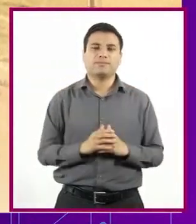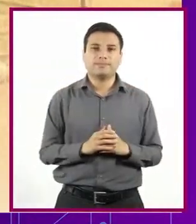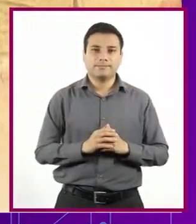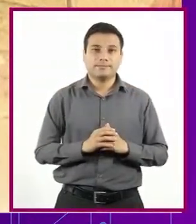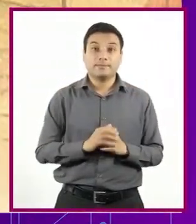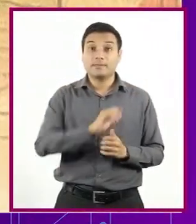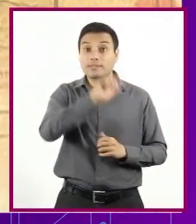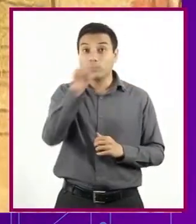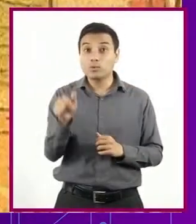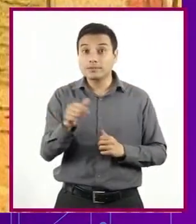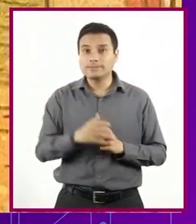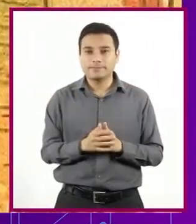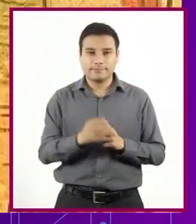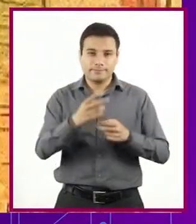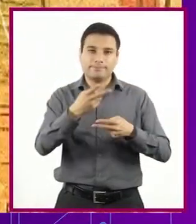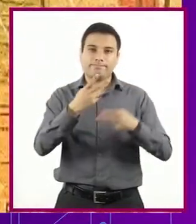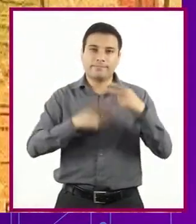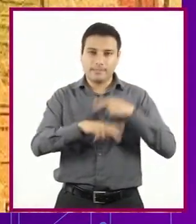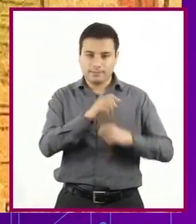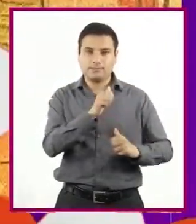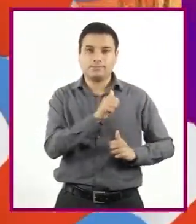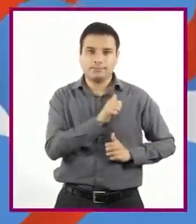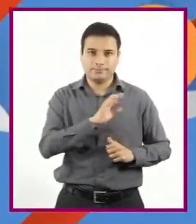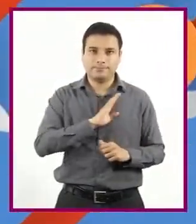en contacto con el ejército español.